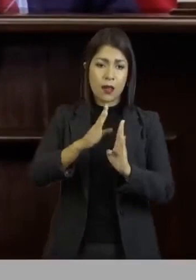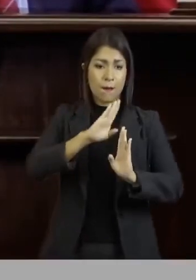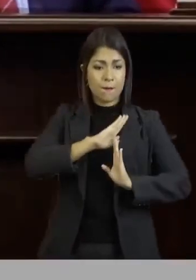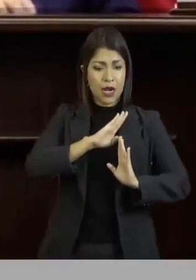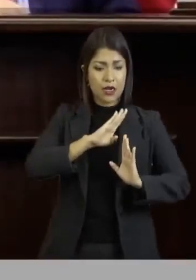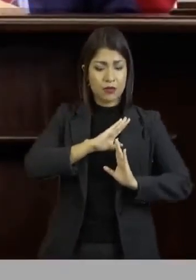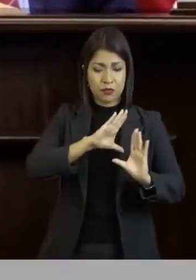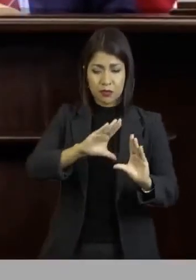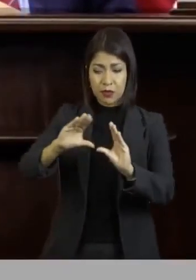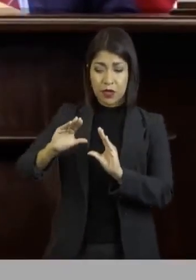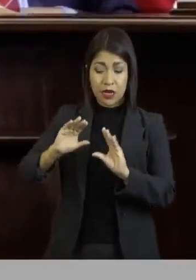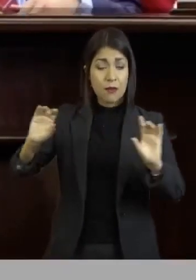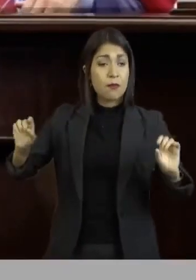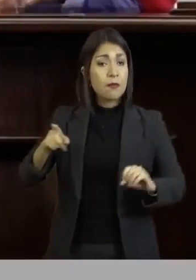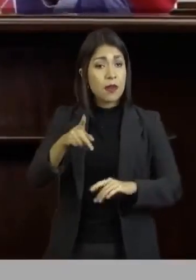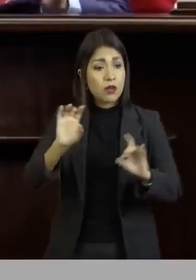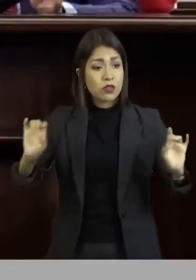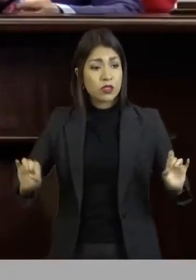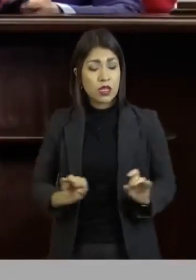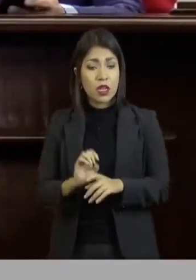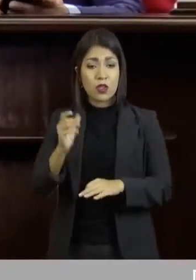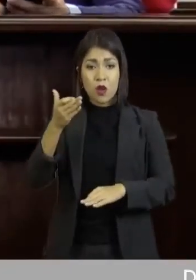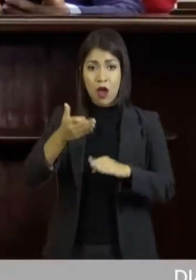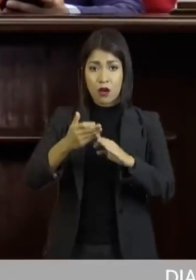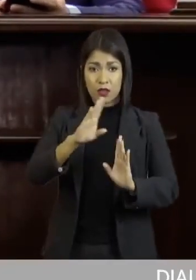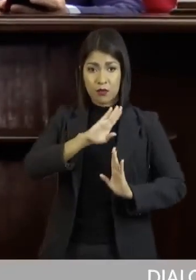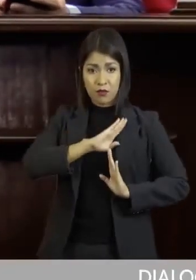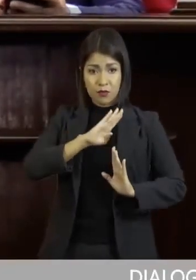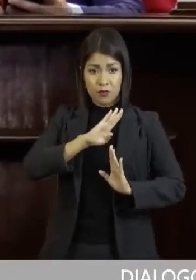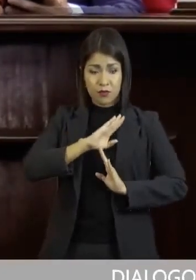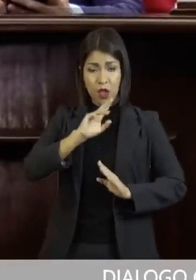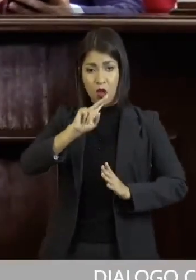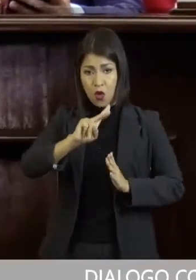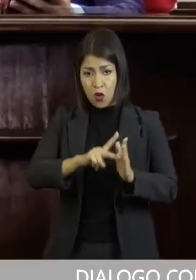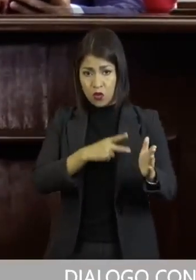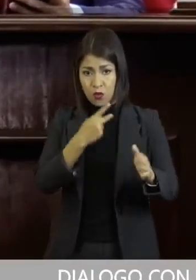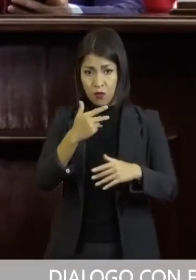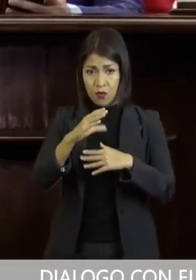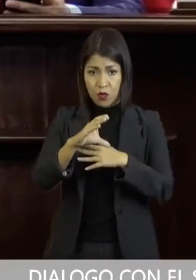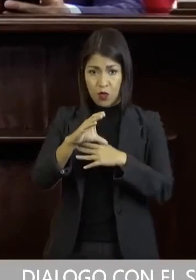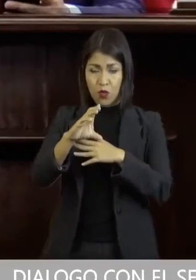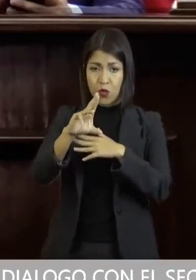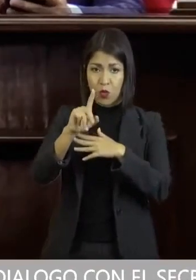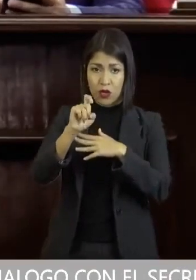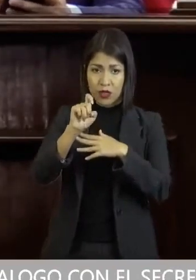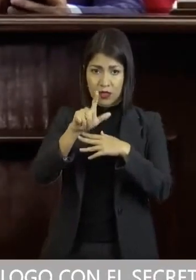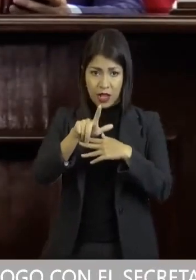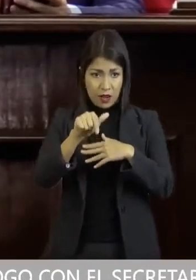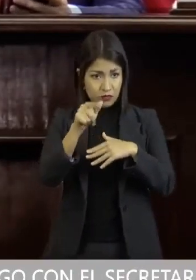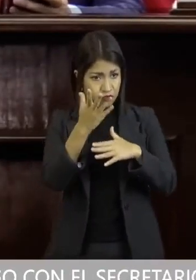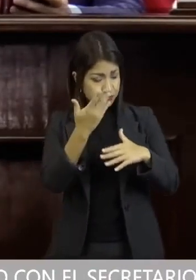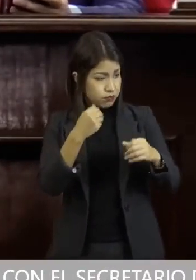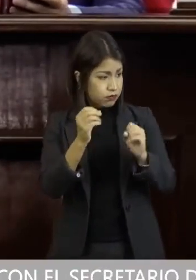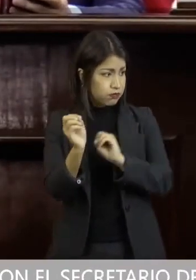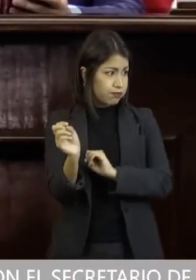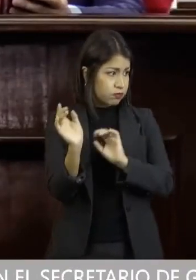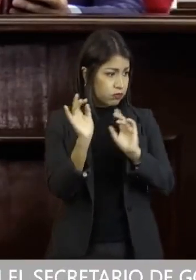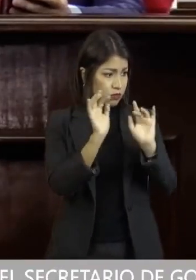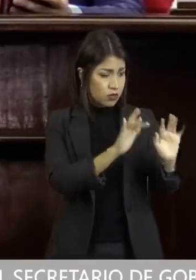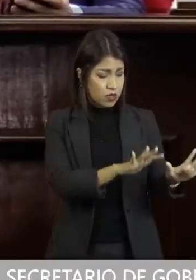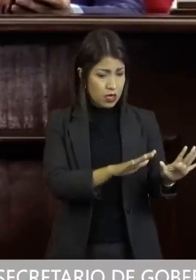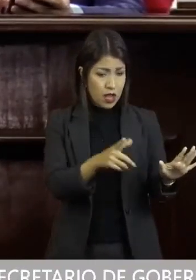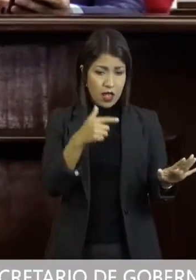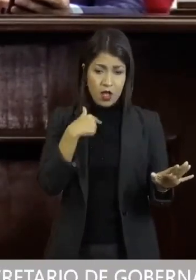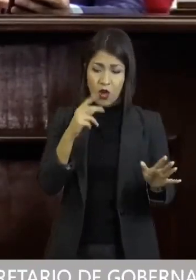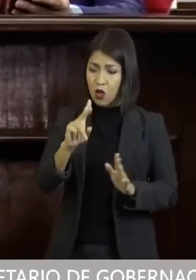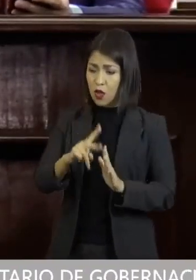sus cuarteles, si hoy la Guardia Nacional regresara a sus cuarteles, pues estaríamos en gran